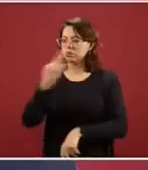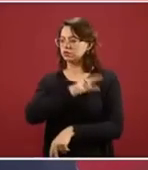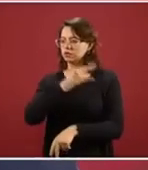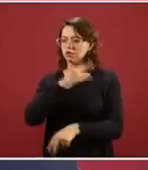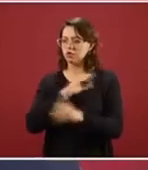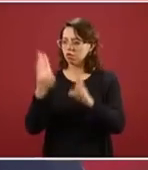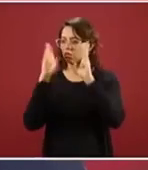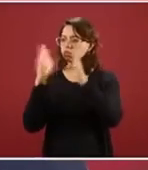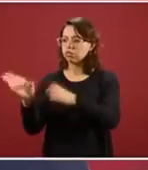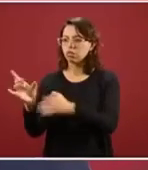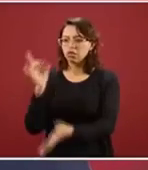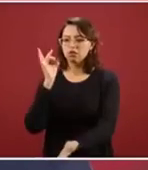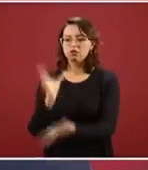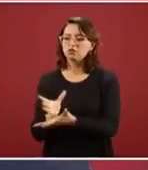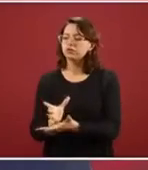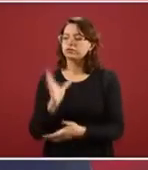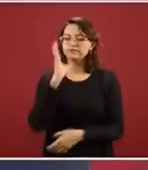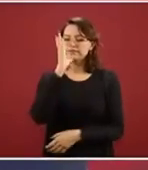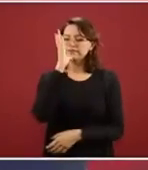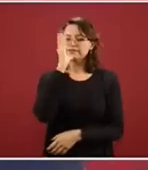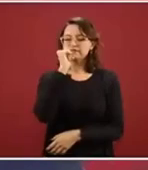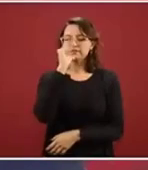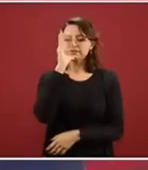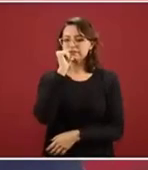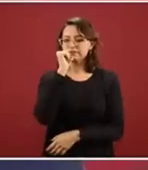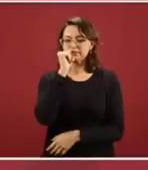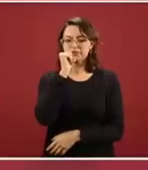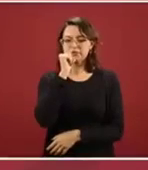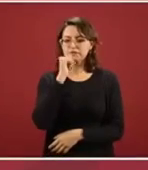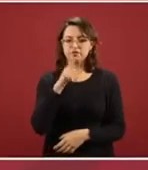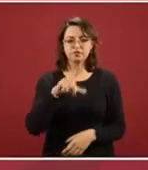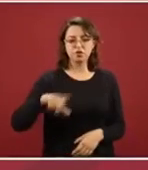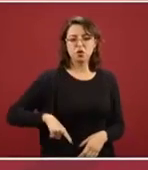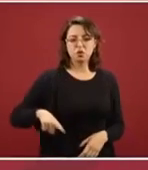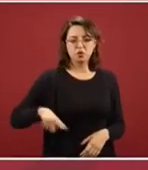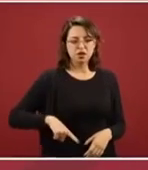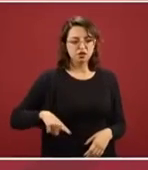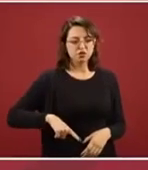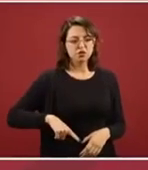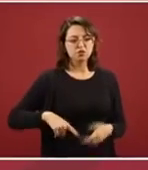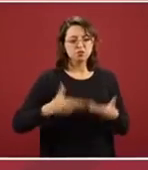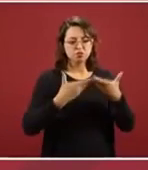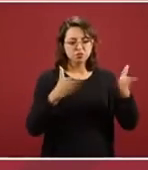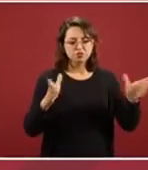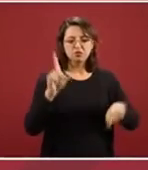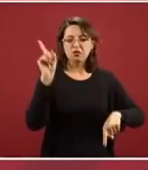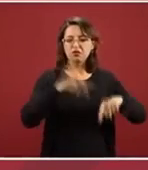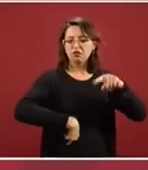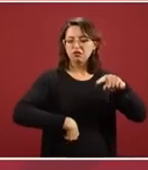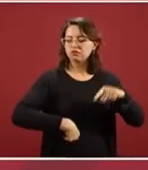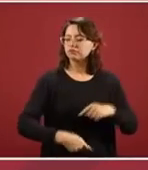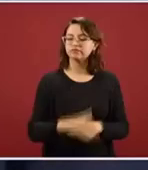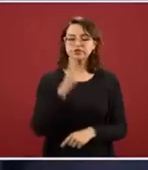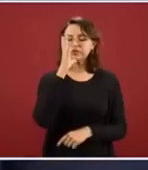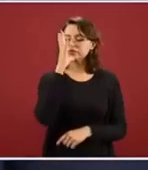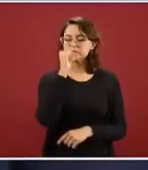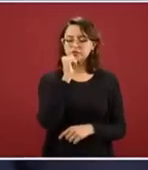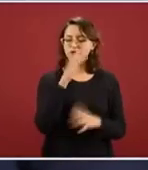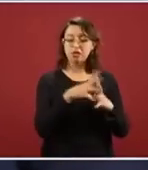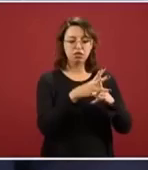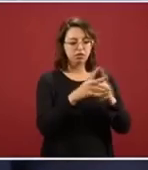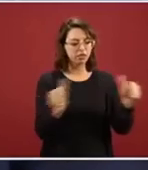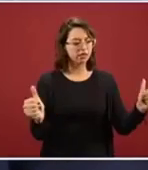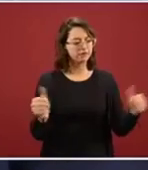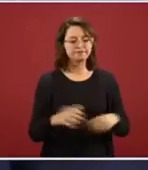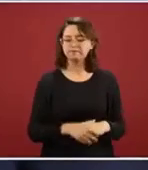y buscar diluir al Estado. No, no, esa